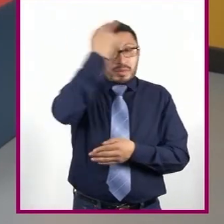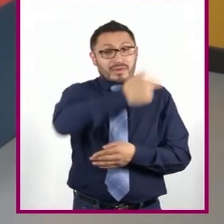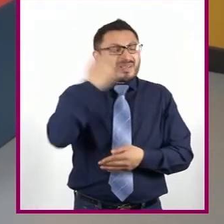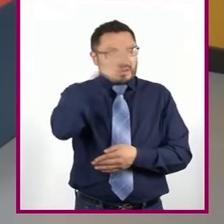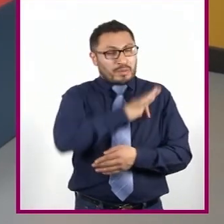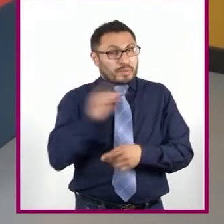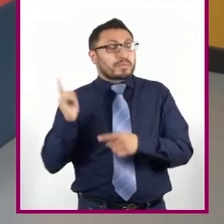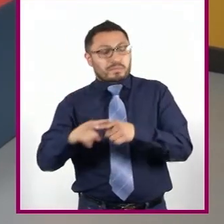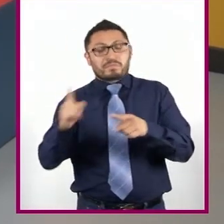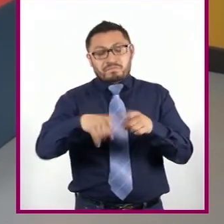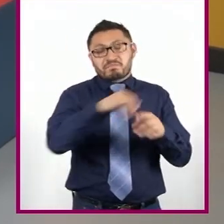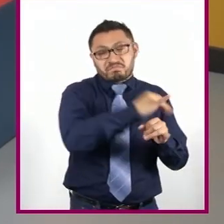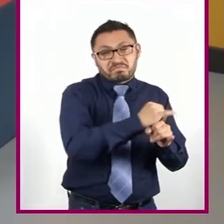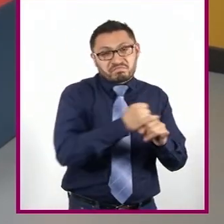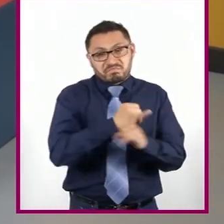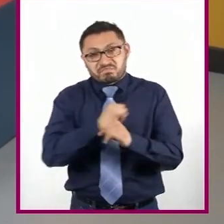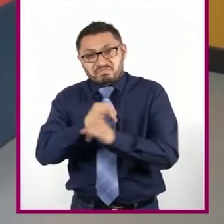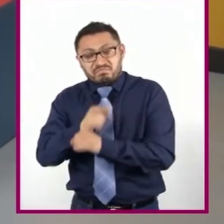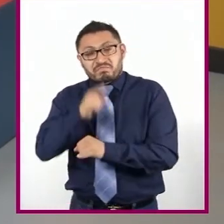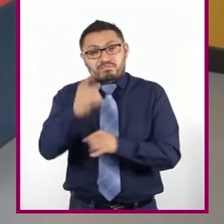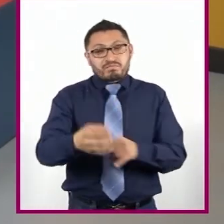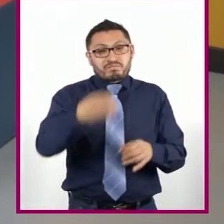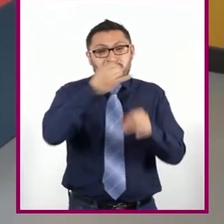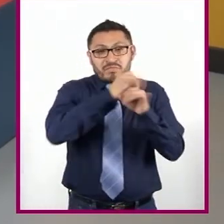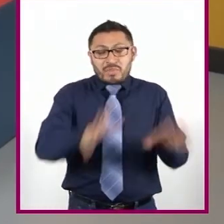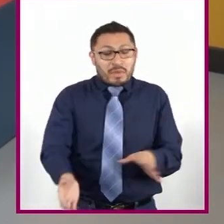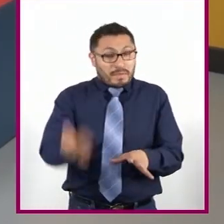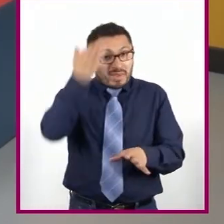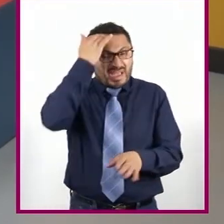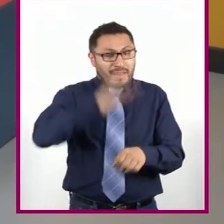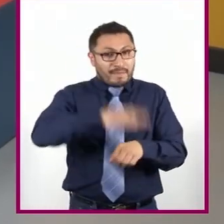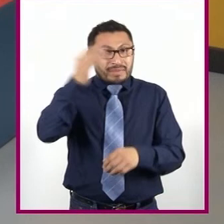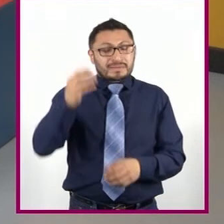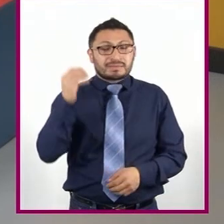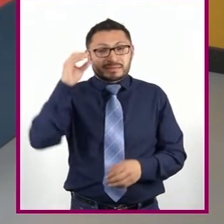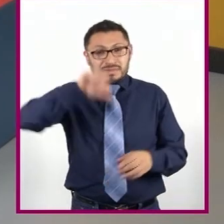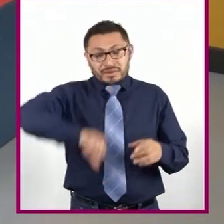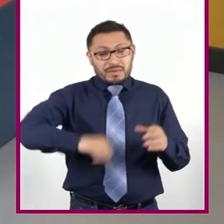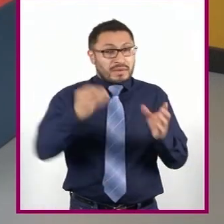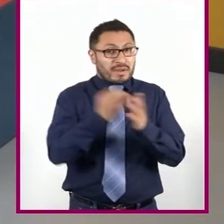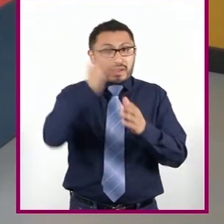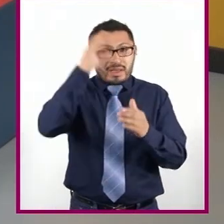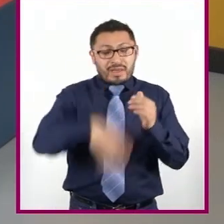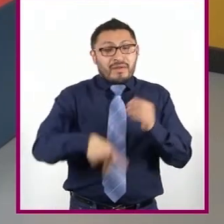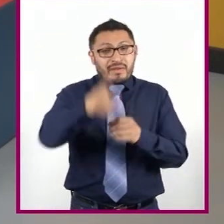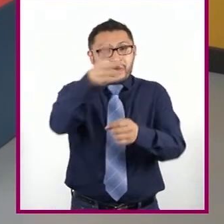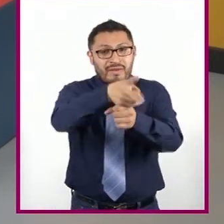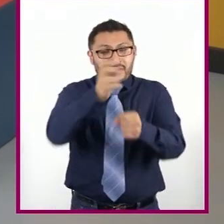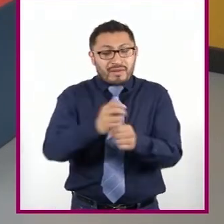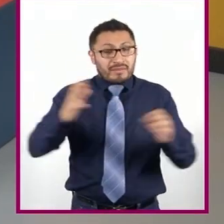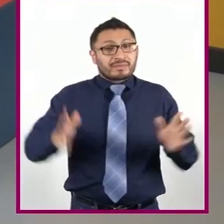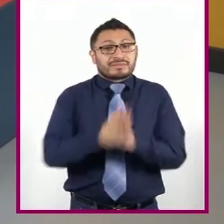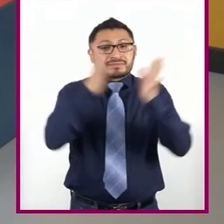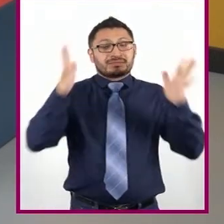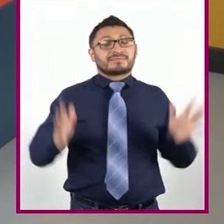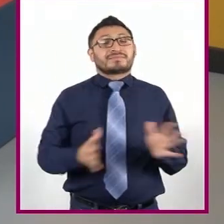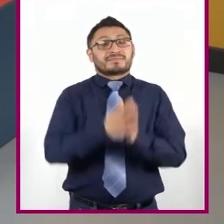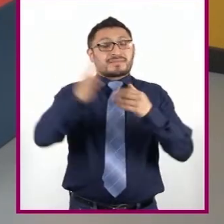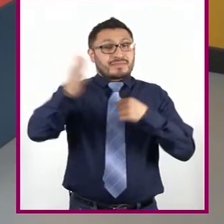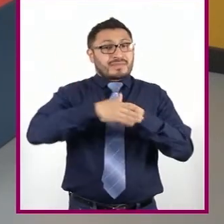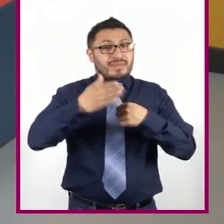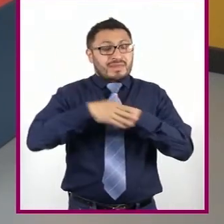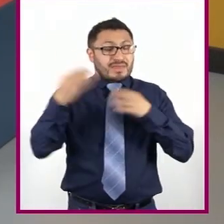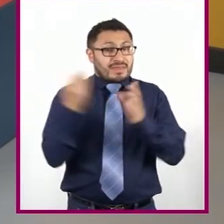otras fuentes para complementar la información. Hemos terminado, pero les invitamos a participar en la